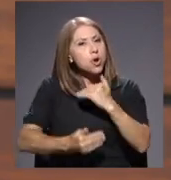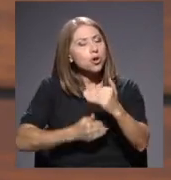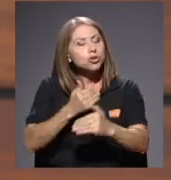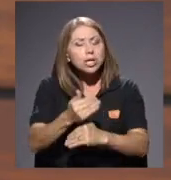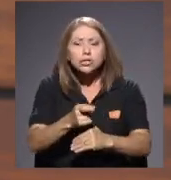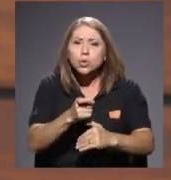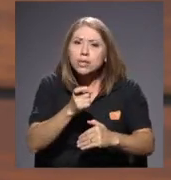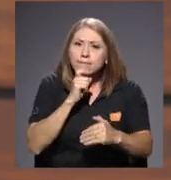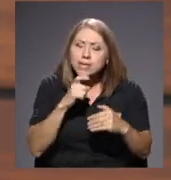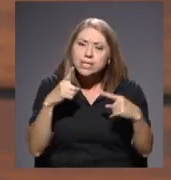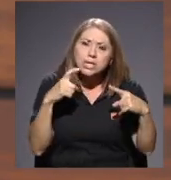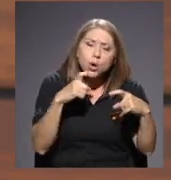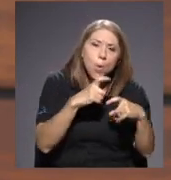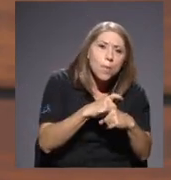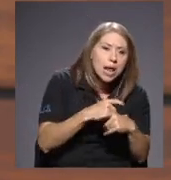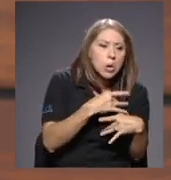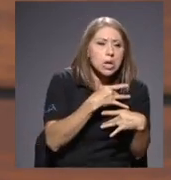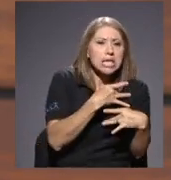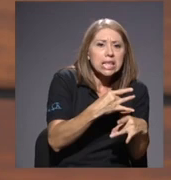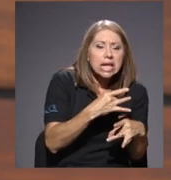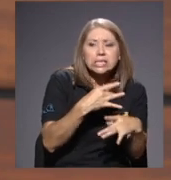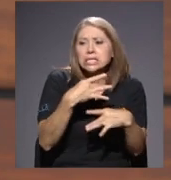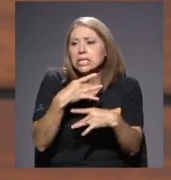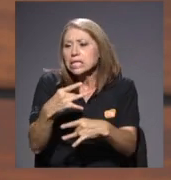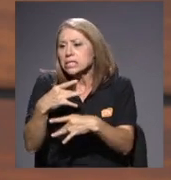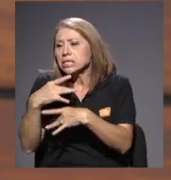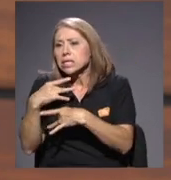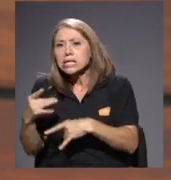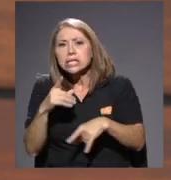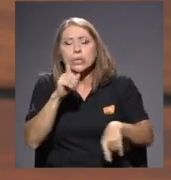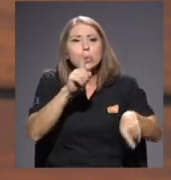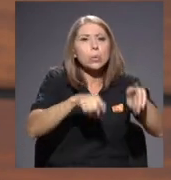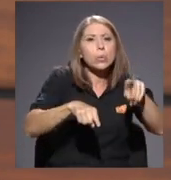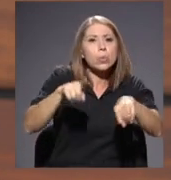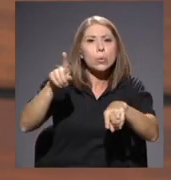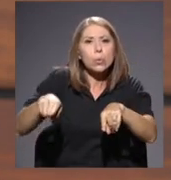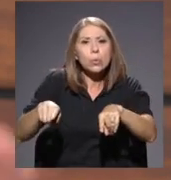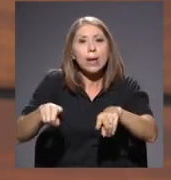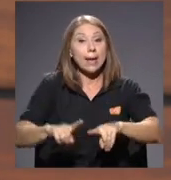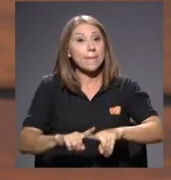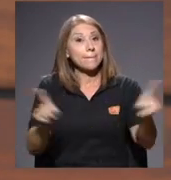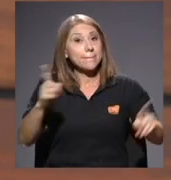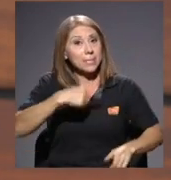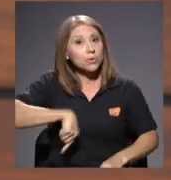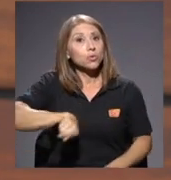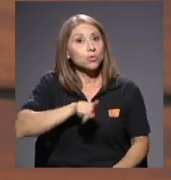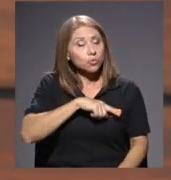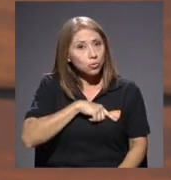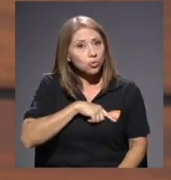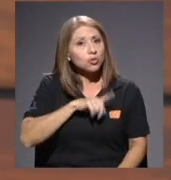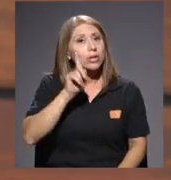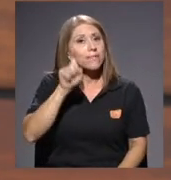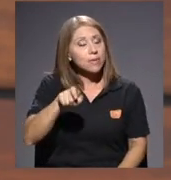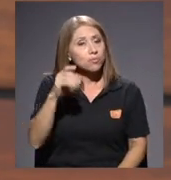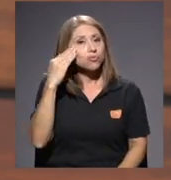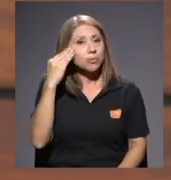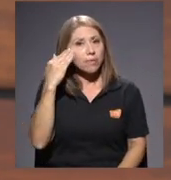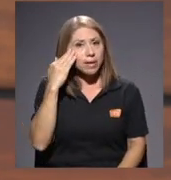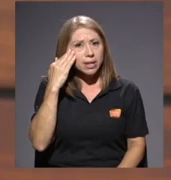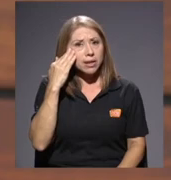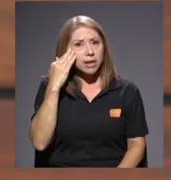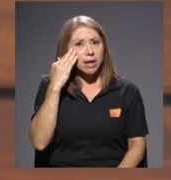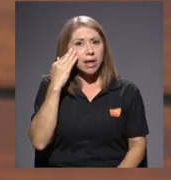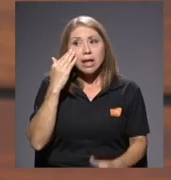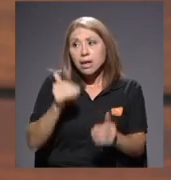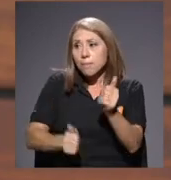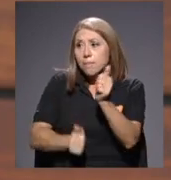contrapesos, intereses de un lado, intereses del otro. Pero tenemos que tener claro que, por ejemplo, en este caso en particular, por supuesto que a la mayoría